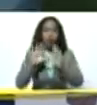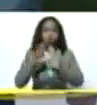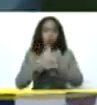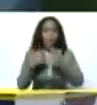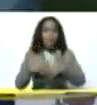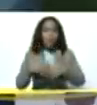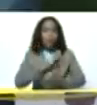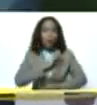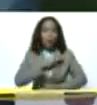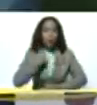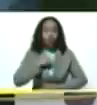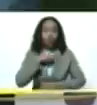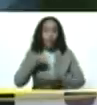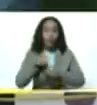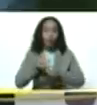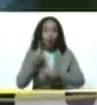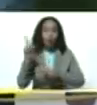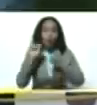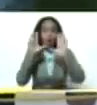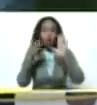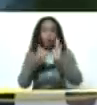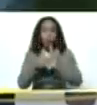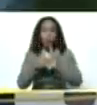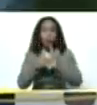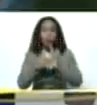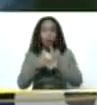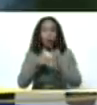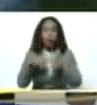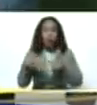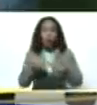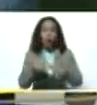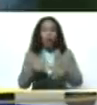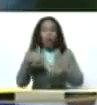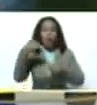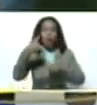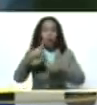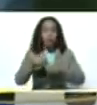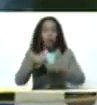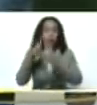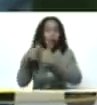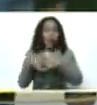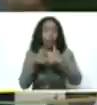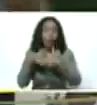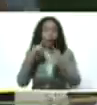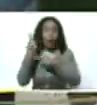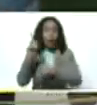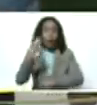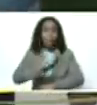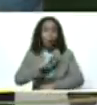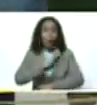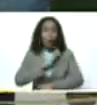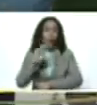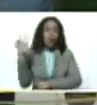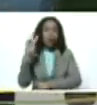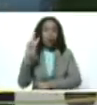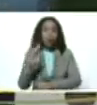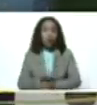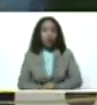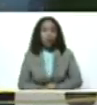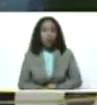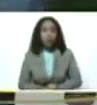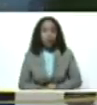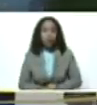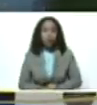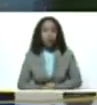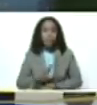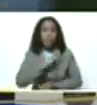Una empresa con 8 mil estaciones de gasolina, 6 refinerías en los Estados Unidos, que es propiedad de Venezuela.